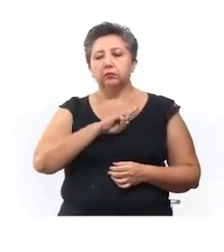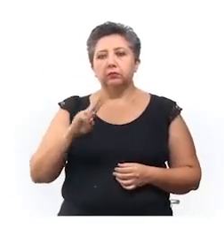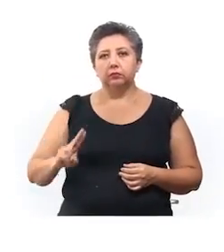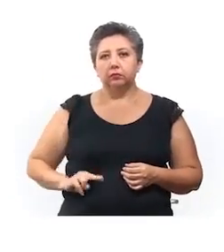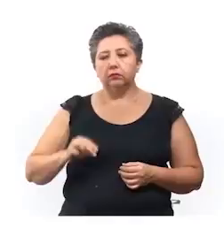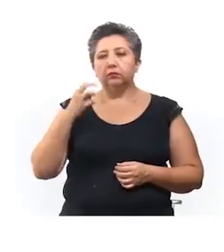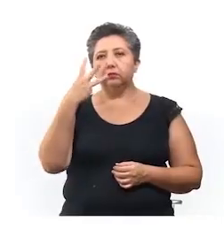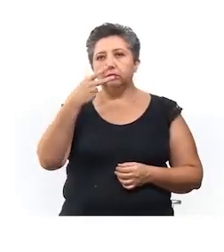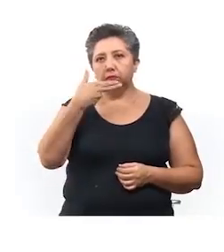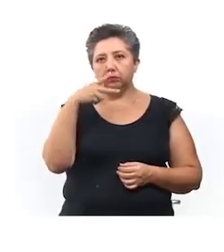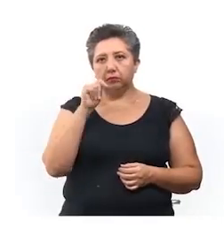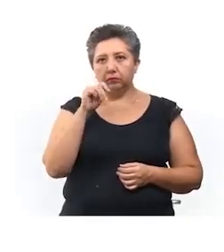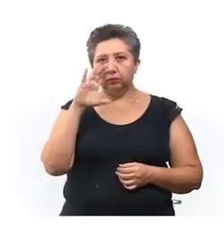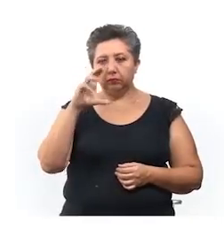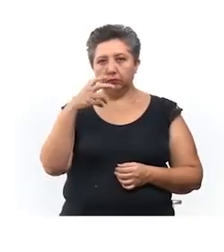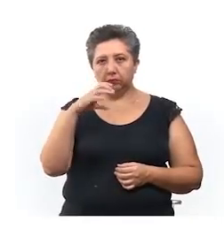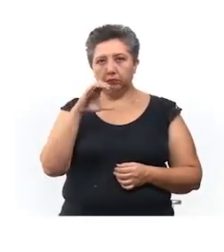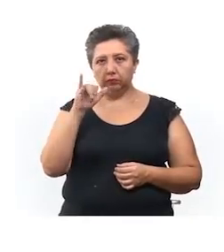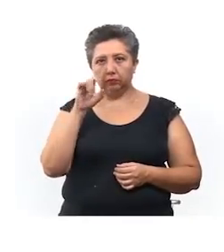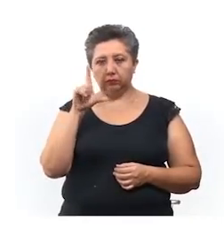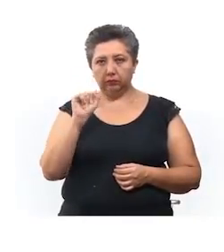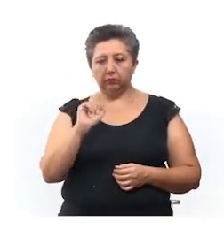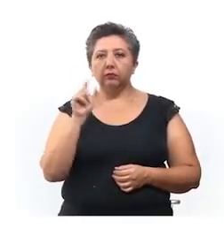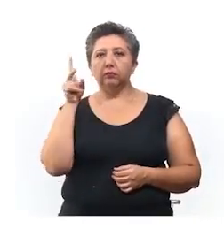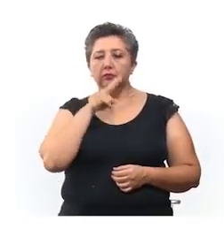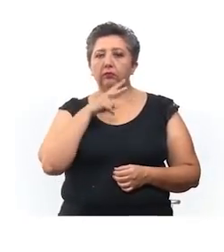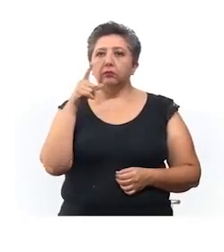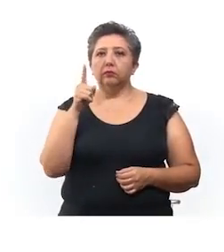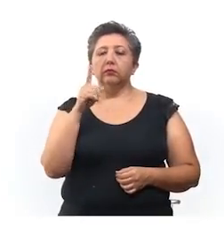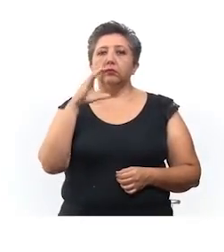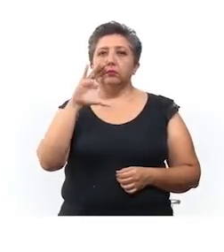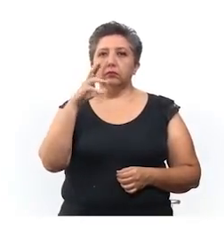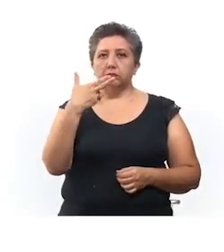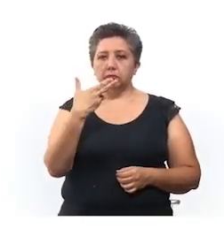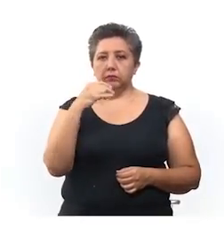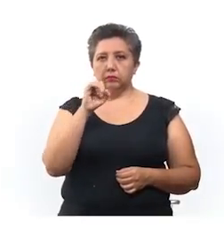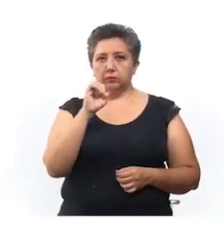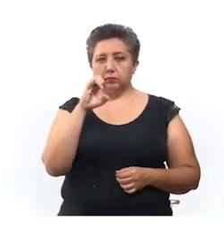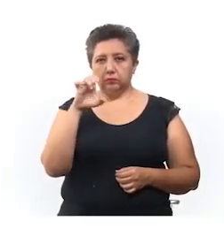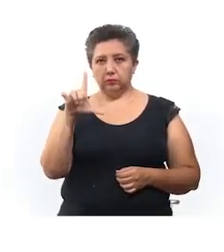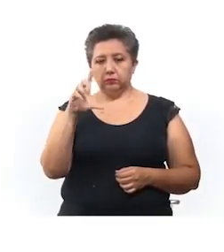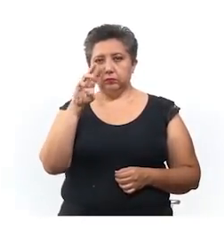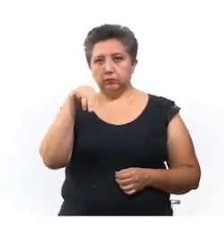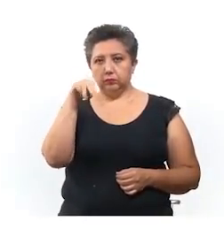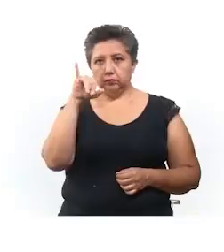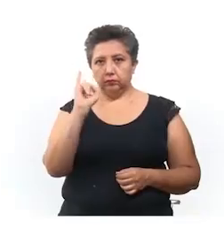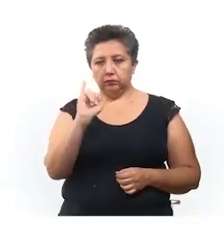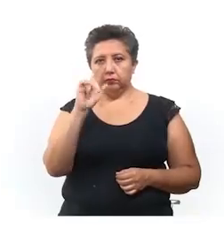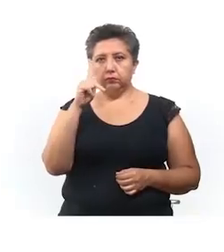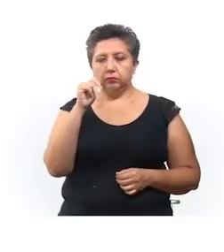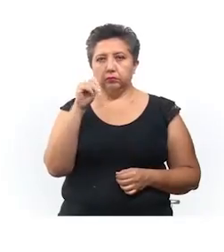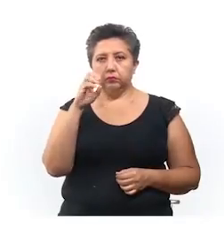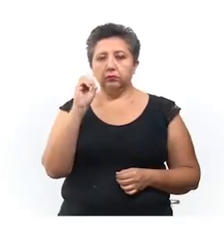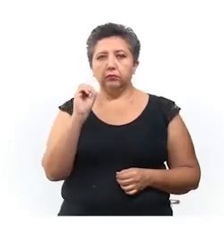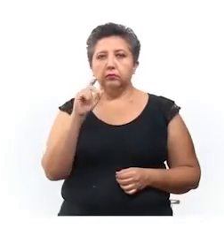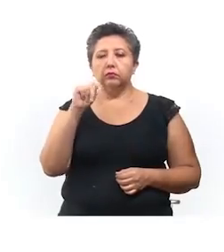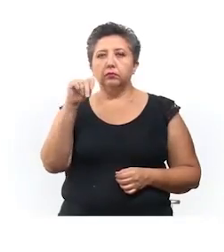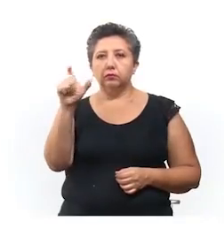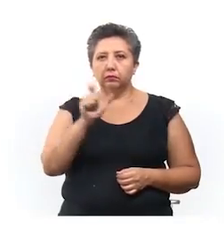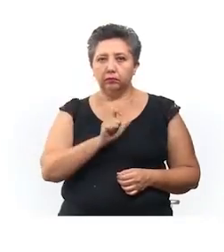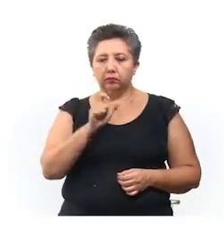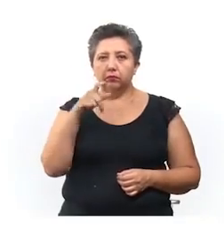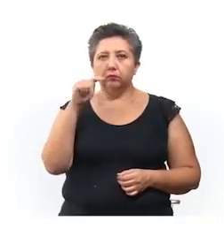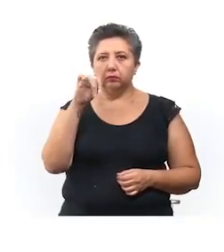3 en Junucmá, 2 en Chichimilá y en Valladolid, y 1 en Chumayel, Izamal, Maní, Maxcanú, Peto, Sellé, Tecash,